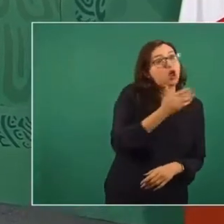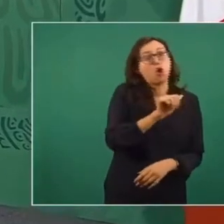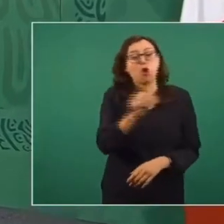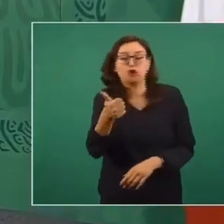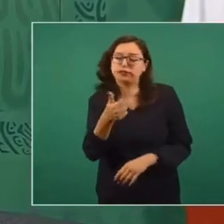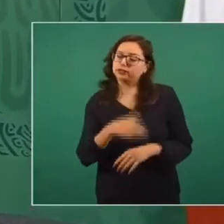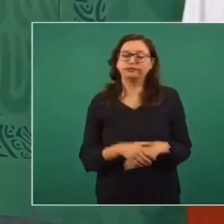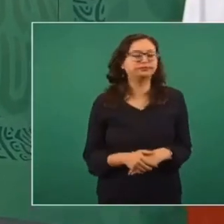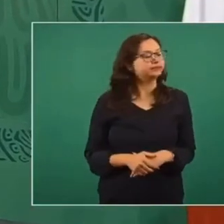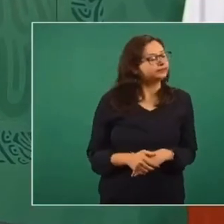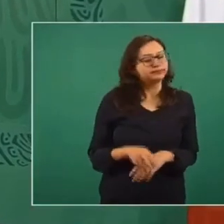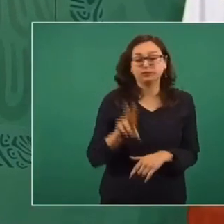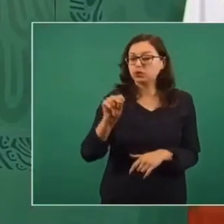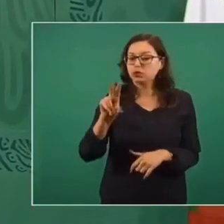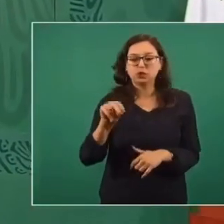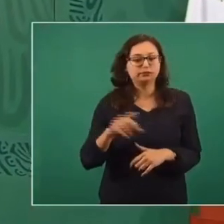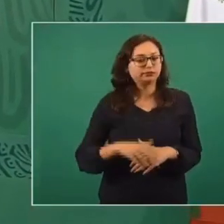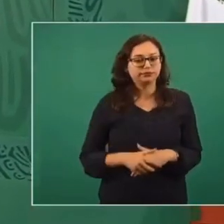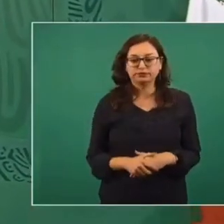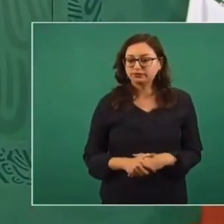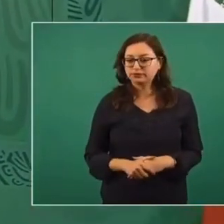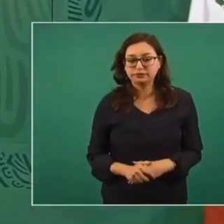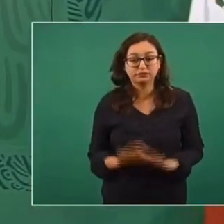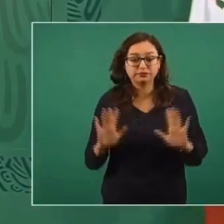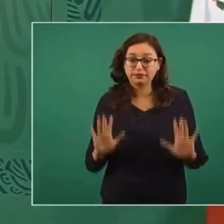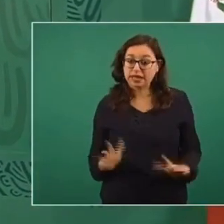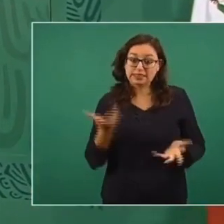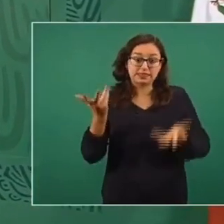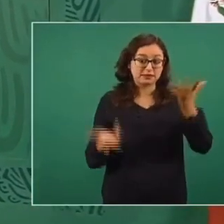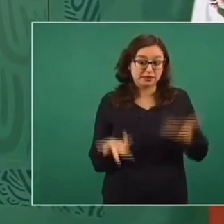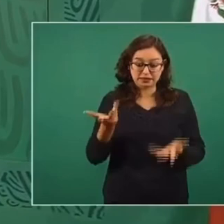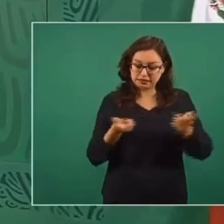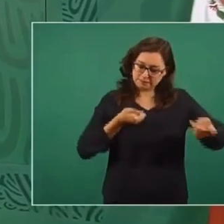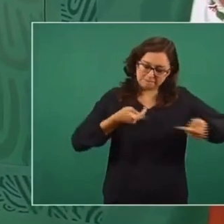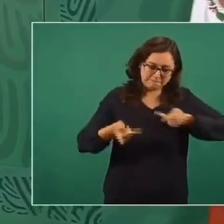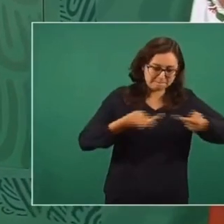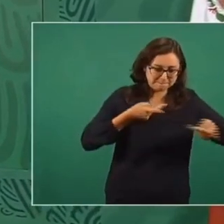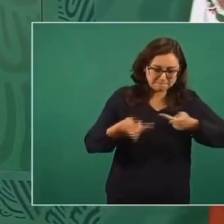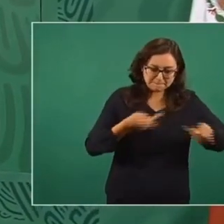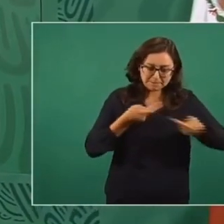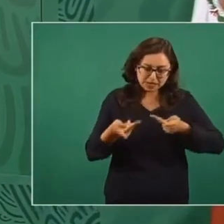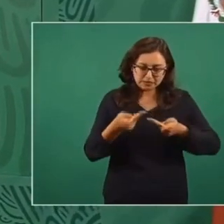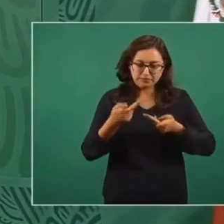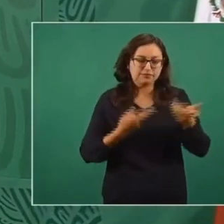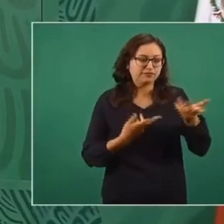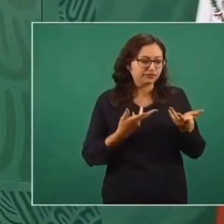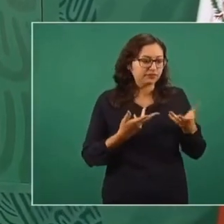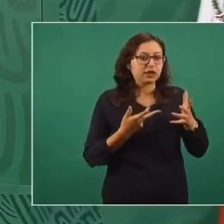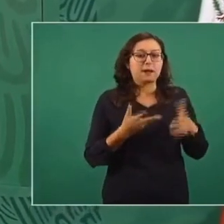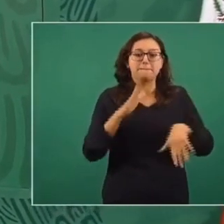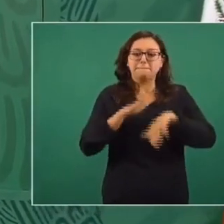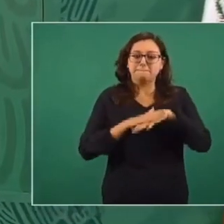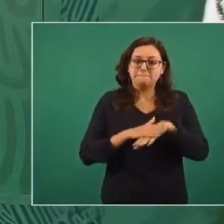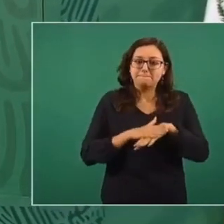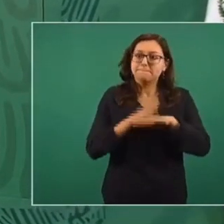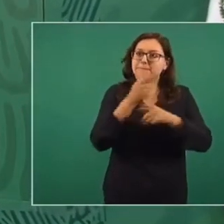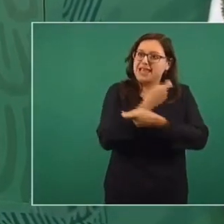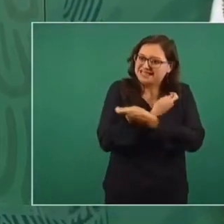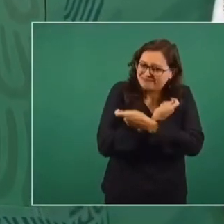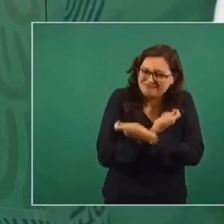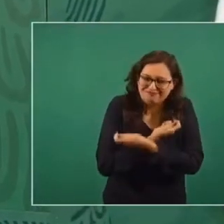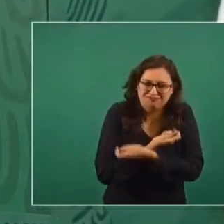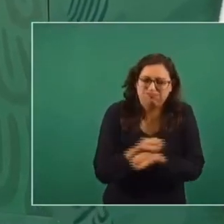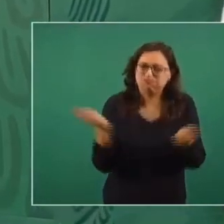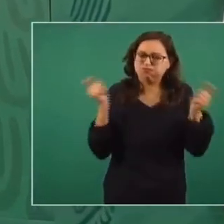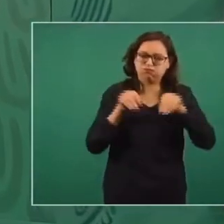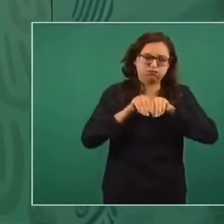justamente del plan, de las proyecciones del plan y el objetivo del plan es garantizar la más pronta llegada de